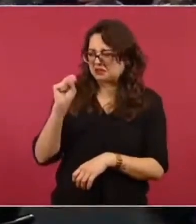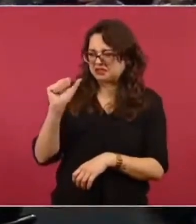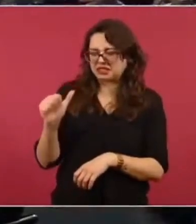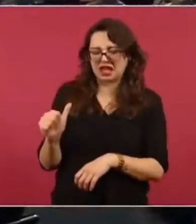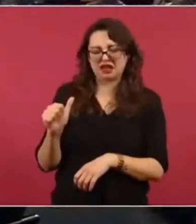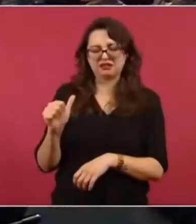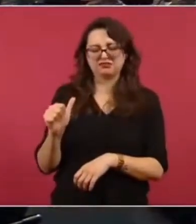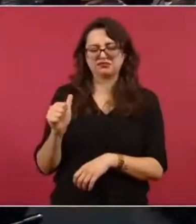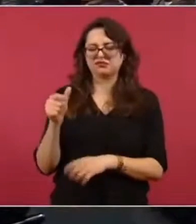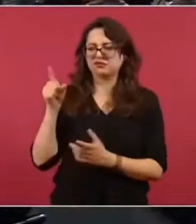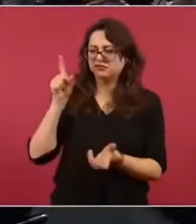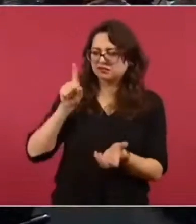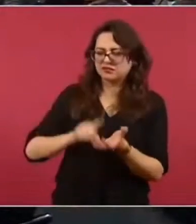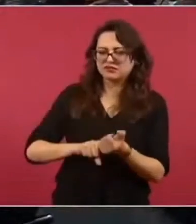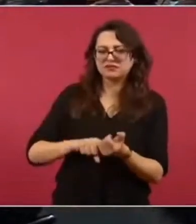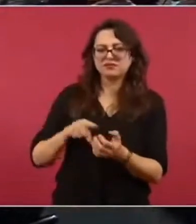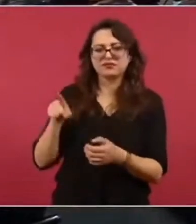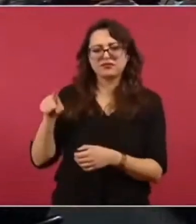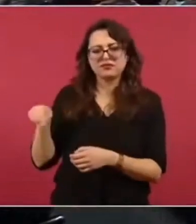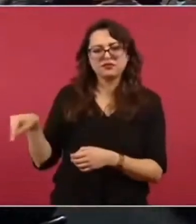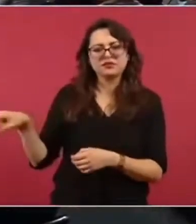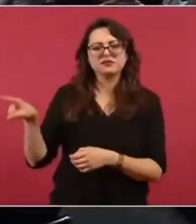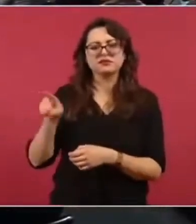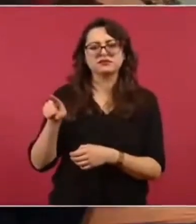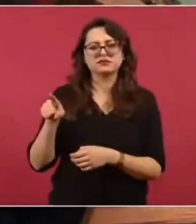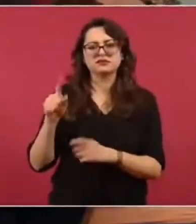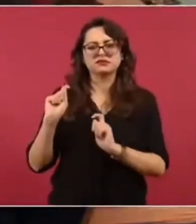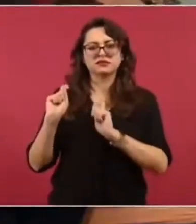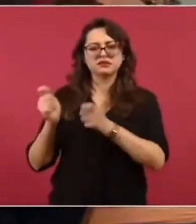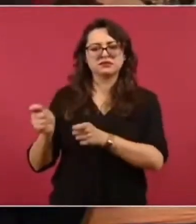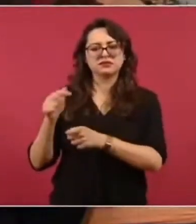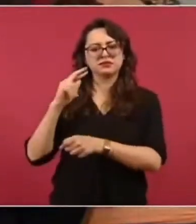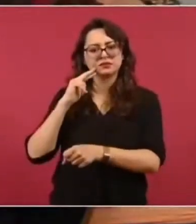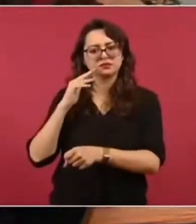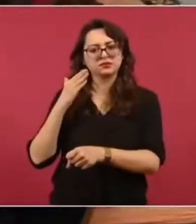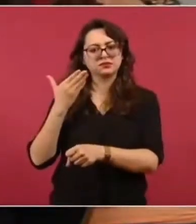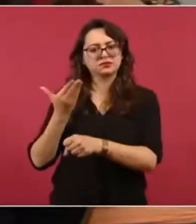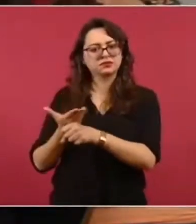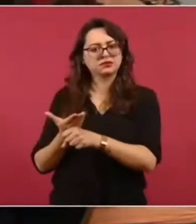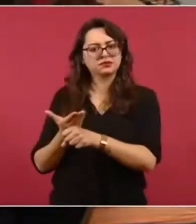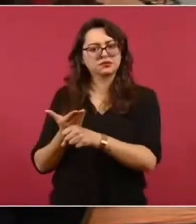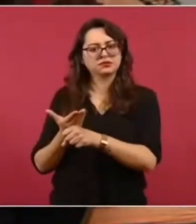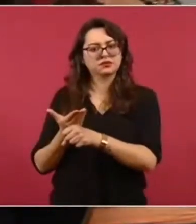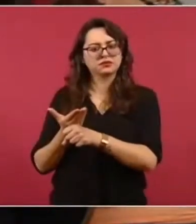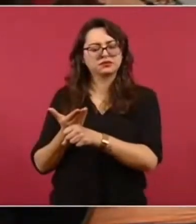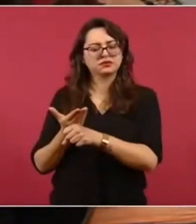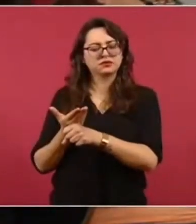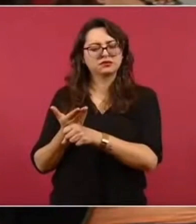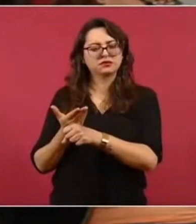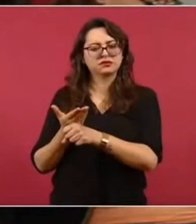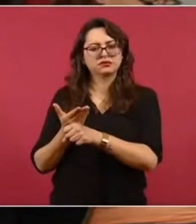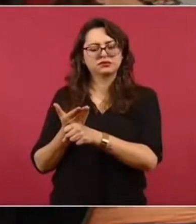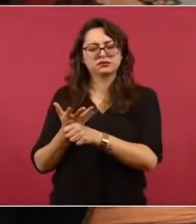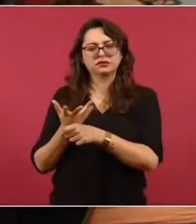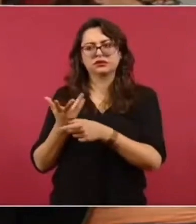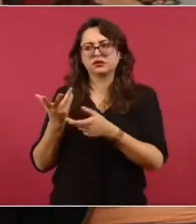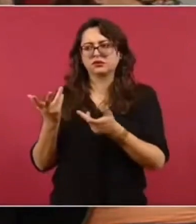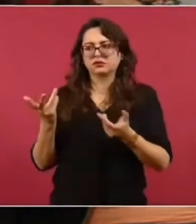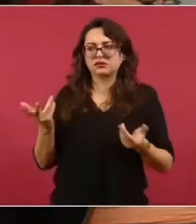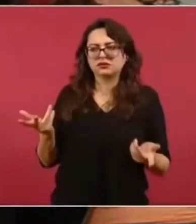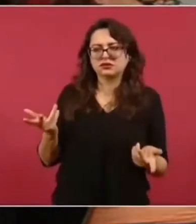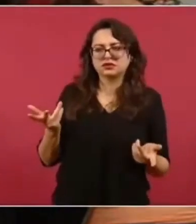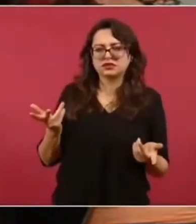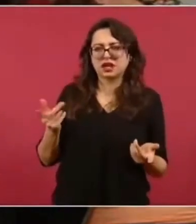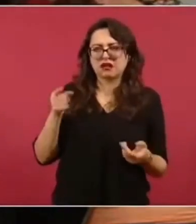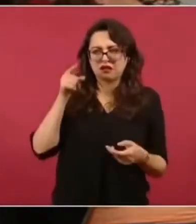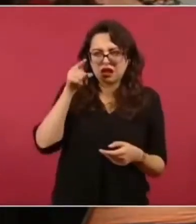de quien tenía también un encargo en toda esta atención, habría que definir más.